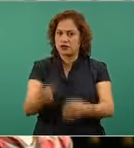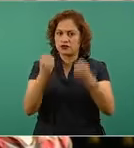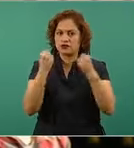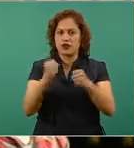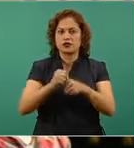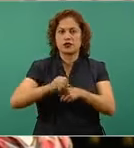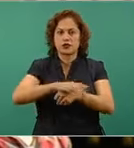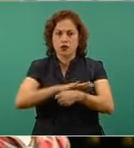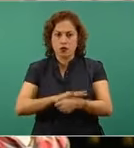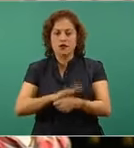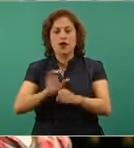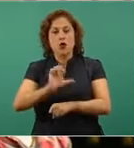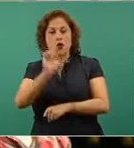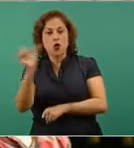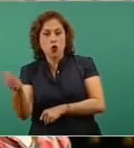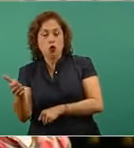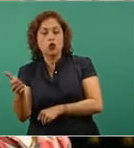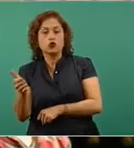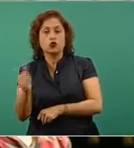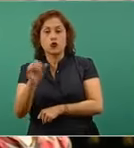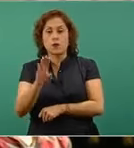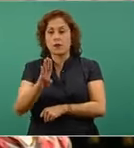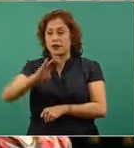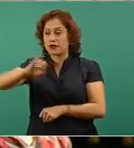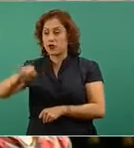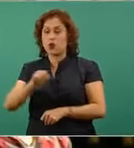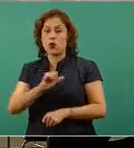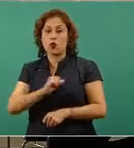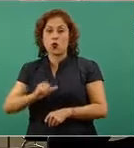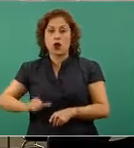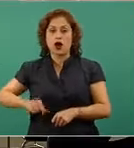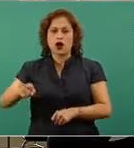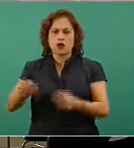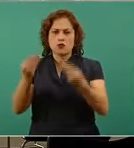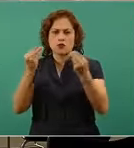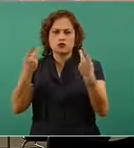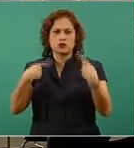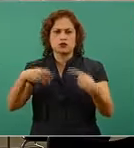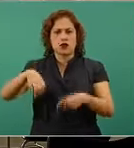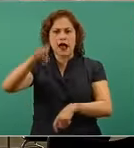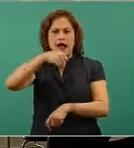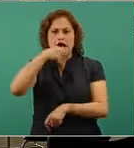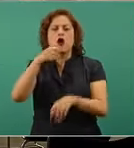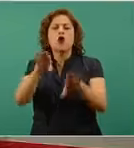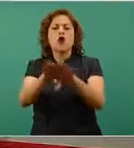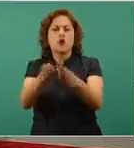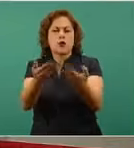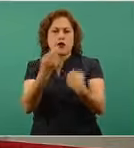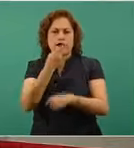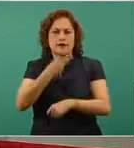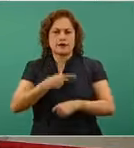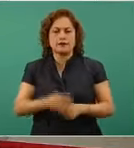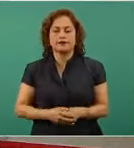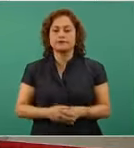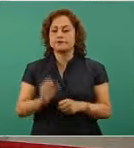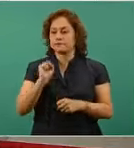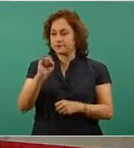la Benito Juárez, que tiene el mayor número de adultos mayores. Gracias. Cómo no, muchas gracias. Sobre la primera